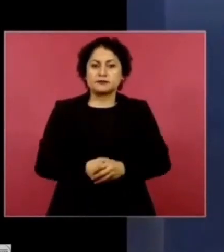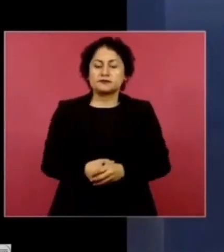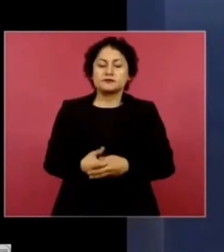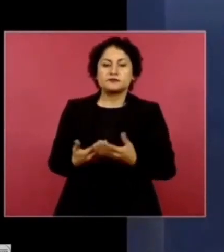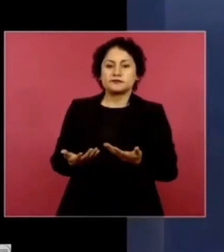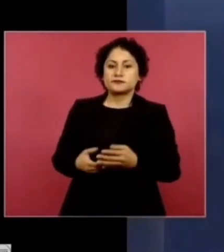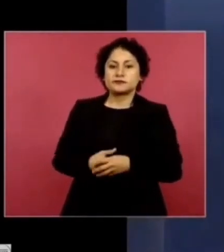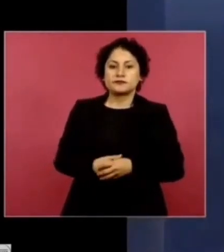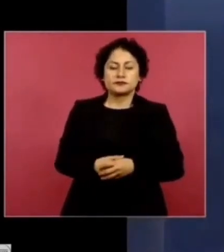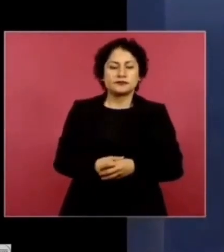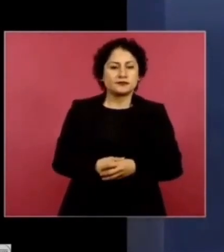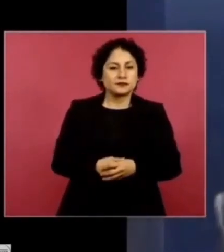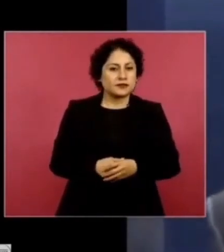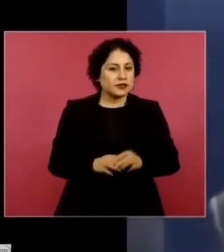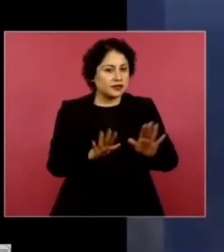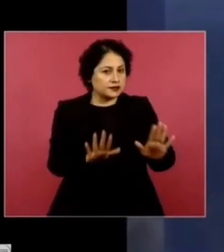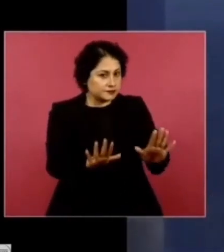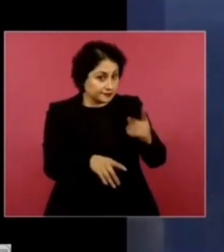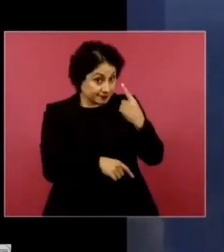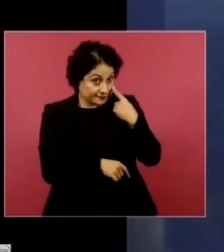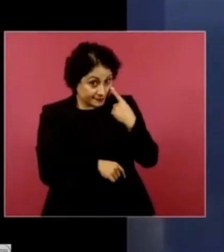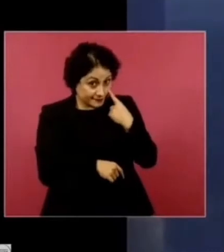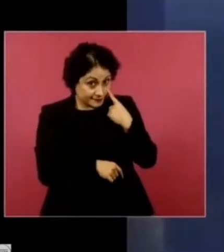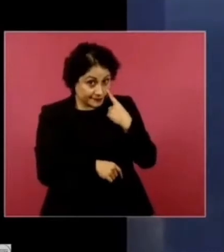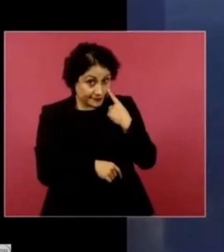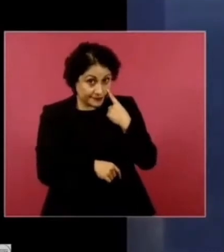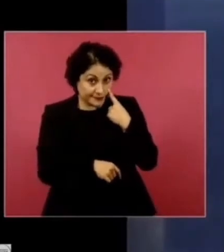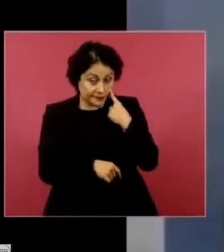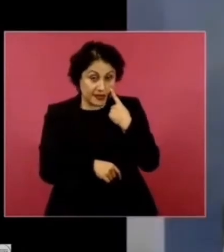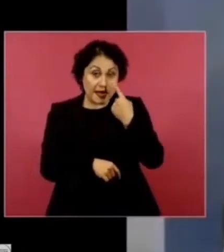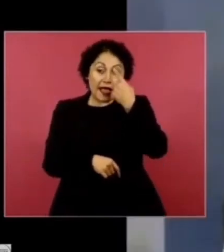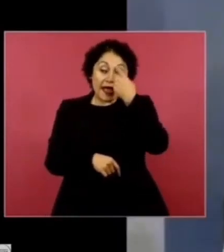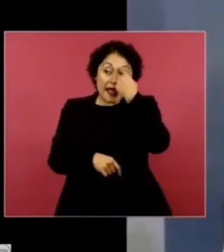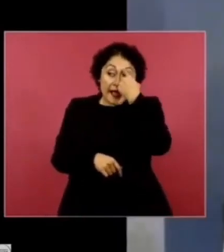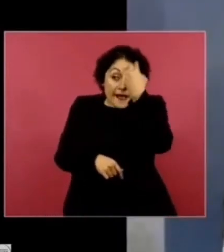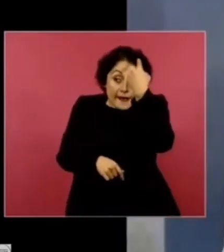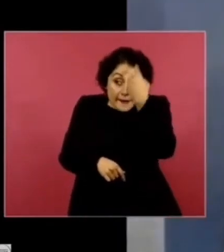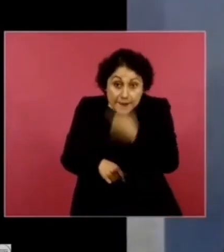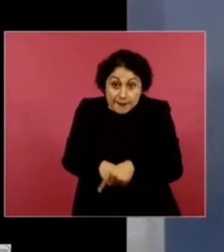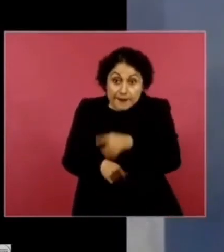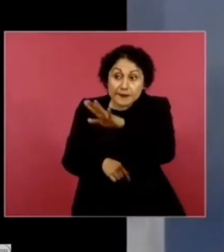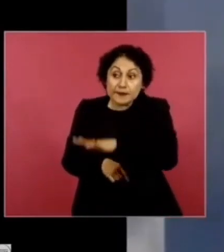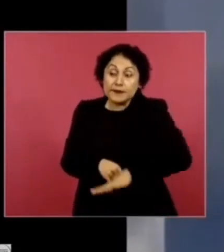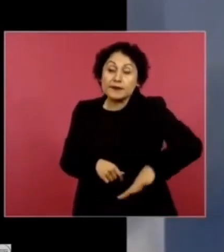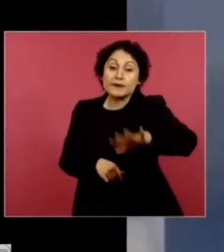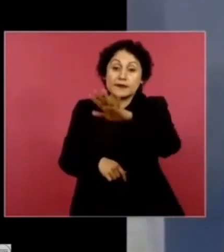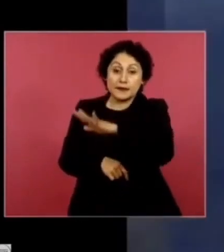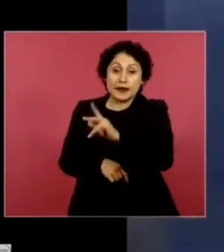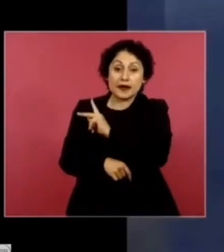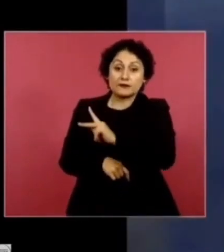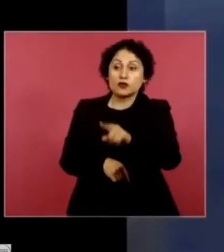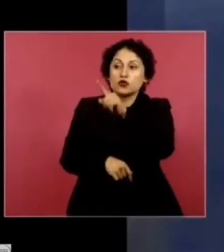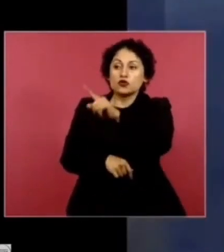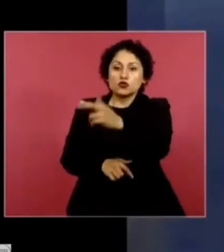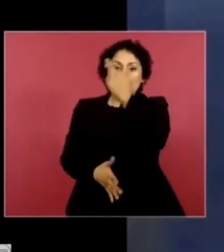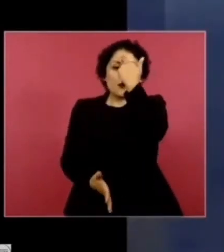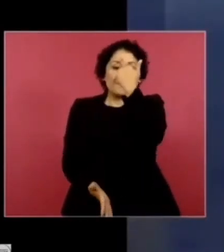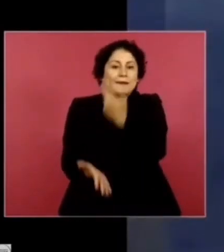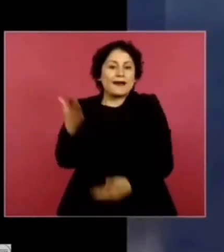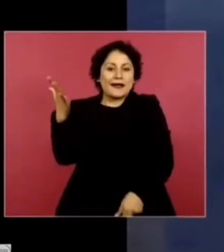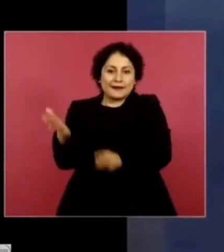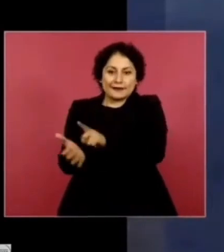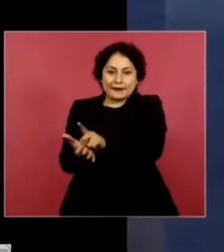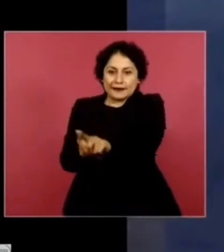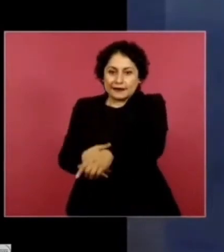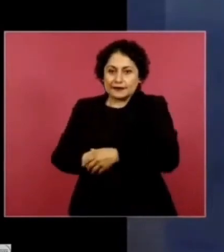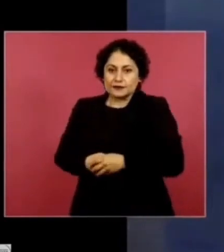violado la ley, o sea, es que no quieren Para ellos sí que lo yo, violaste, para el Estado de Derecho sí lo el violaste, Andrés Estado de Manuel. Chueco, El Estado, como